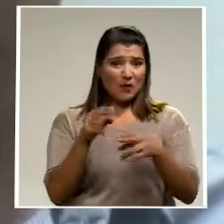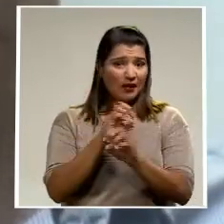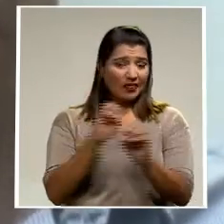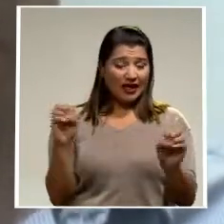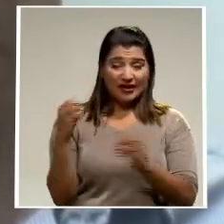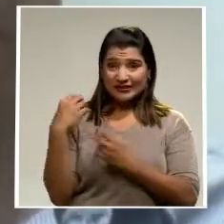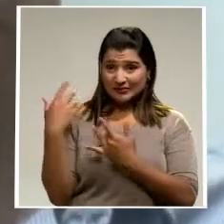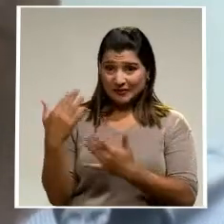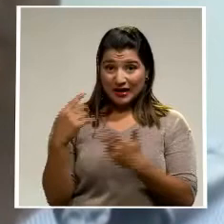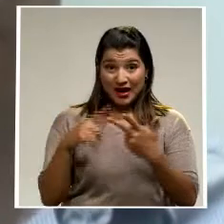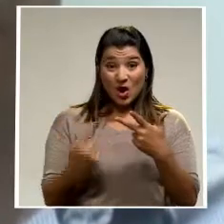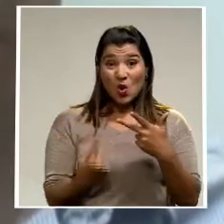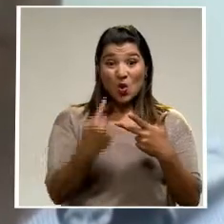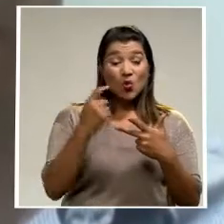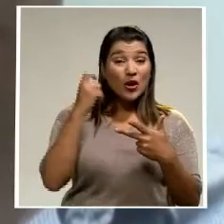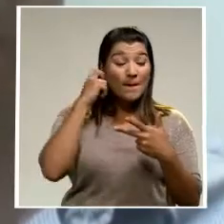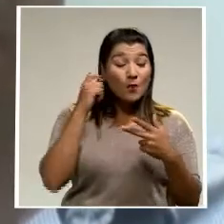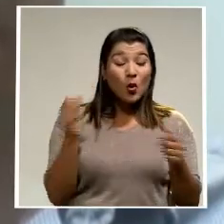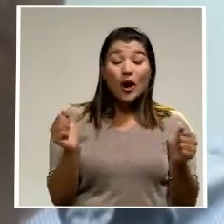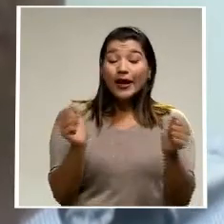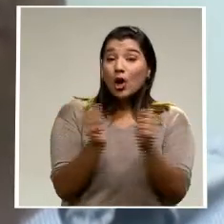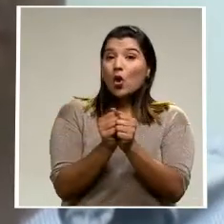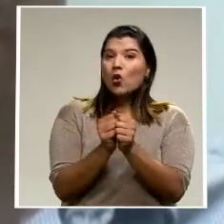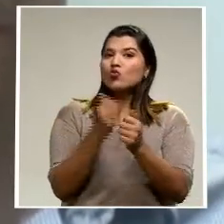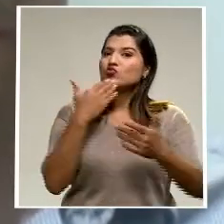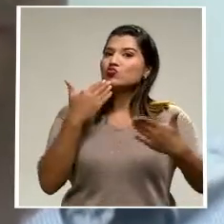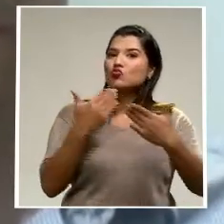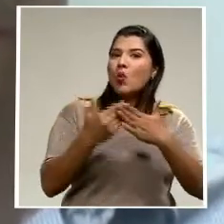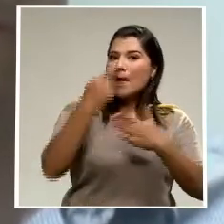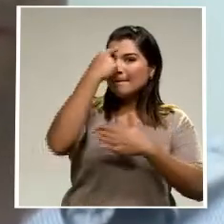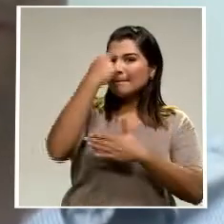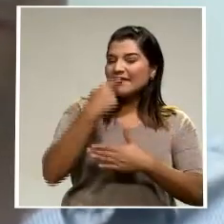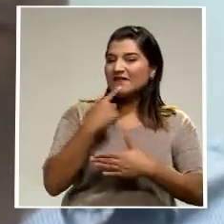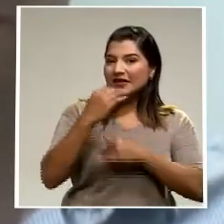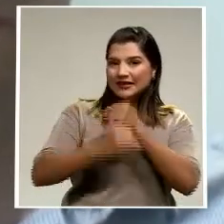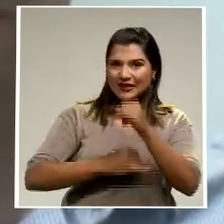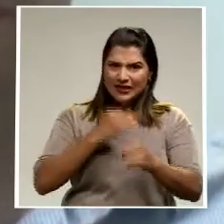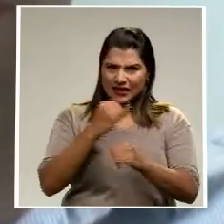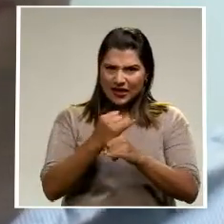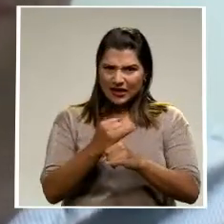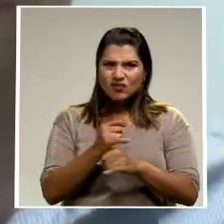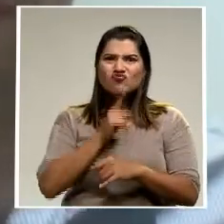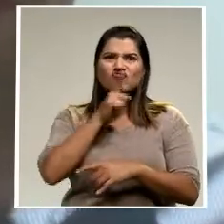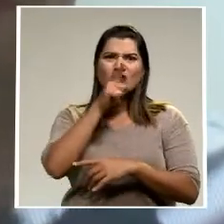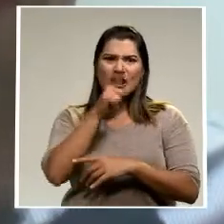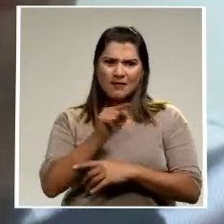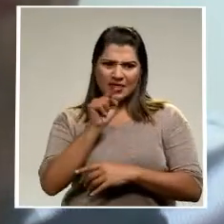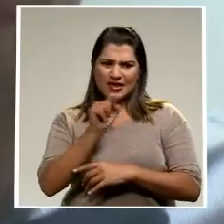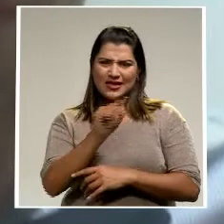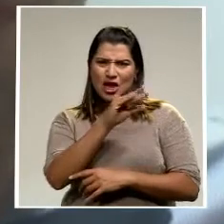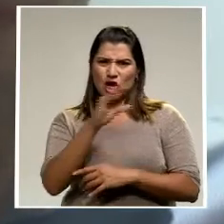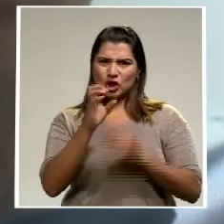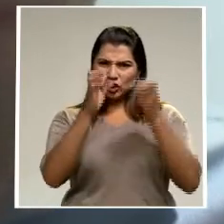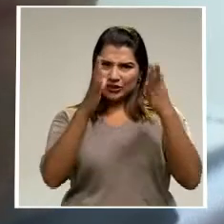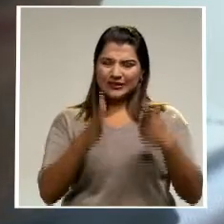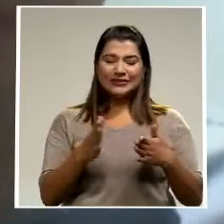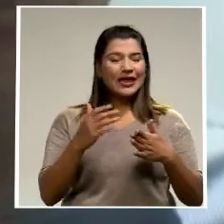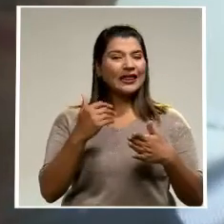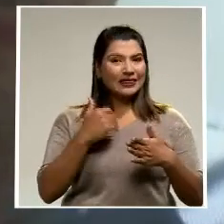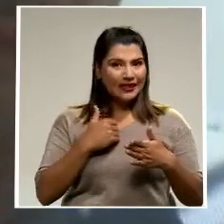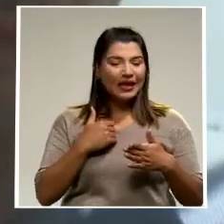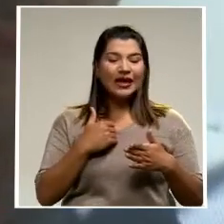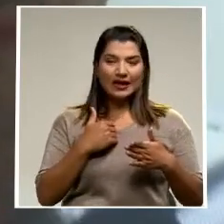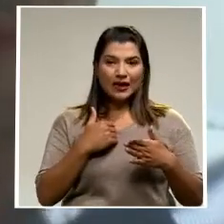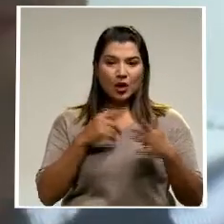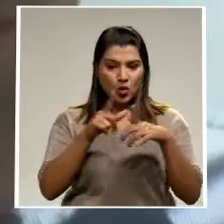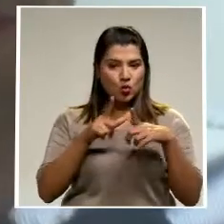campaña, una mujer con un altísimo perfil internacional, realmente es una de las costarricenses que tiene una